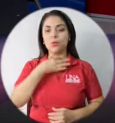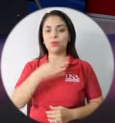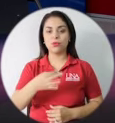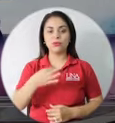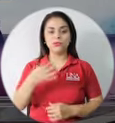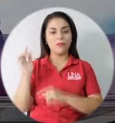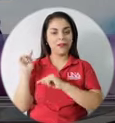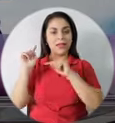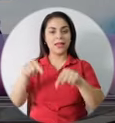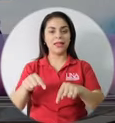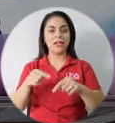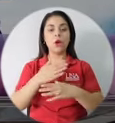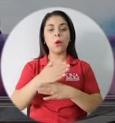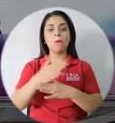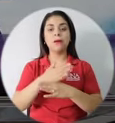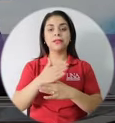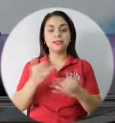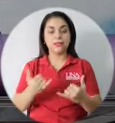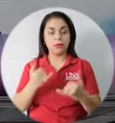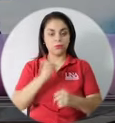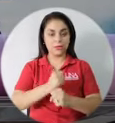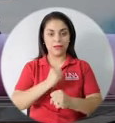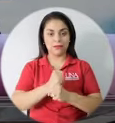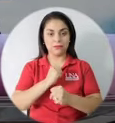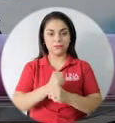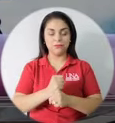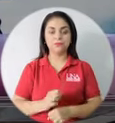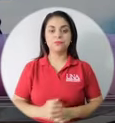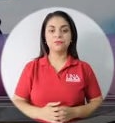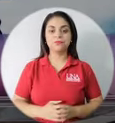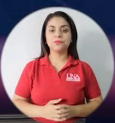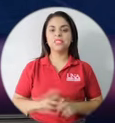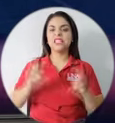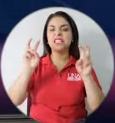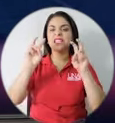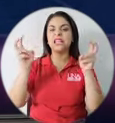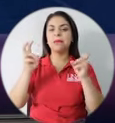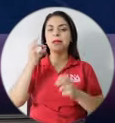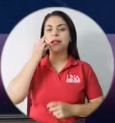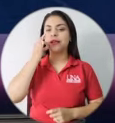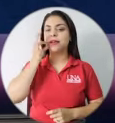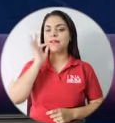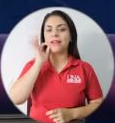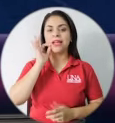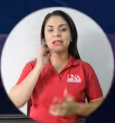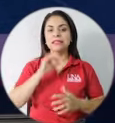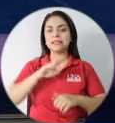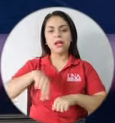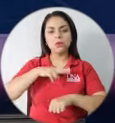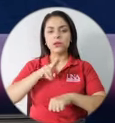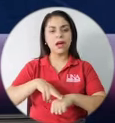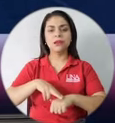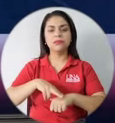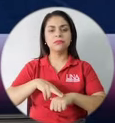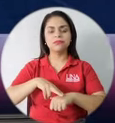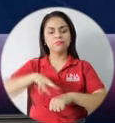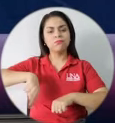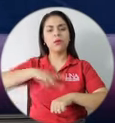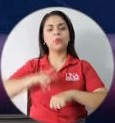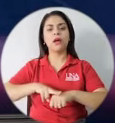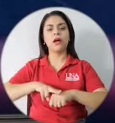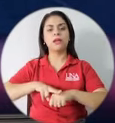placer venir aquí y compartir lo que estamos trabajando. El tema del café es innato, ¿verdad?